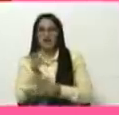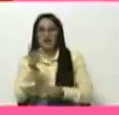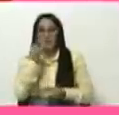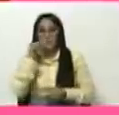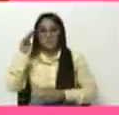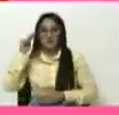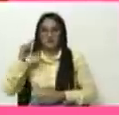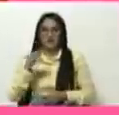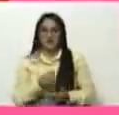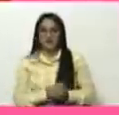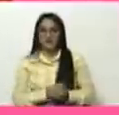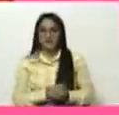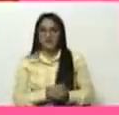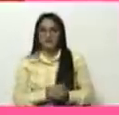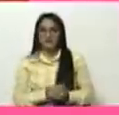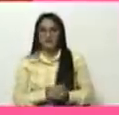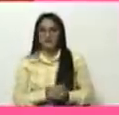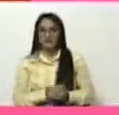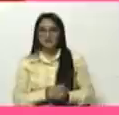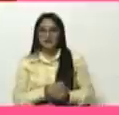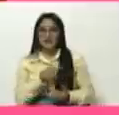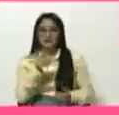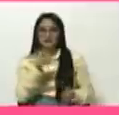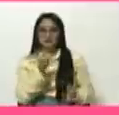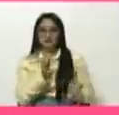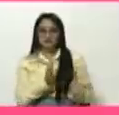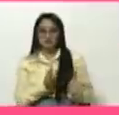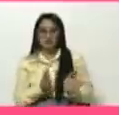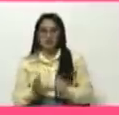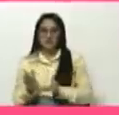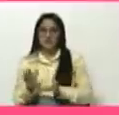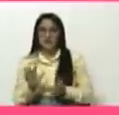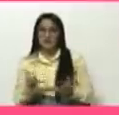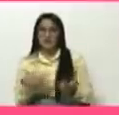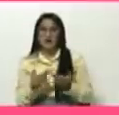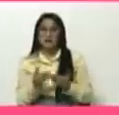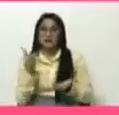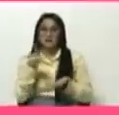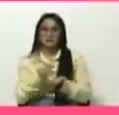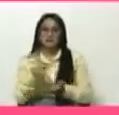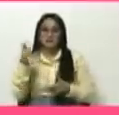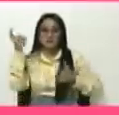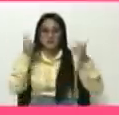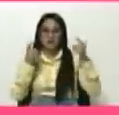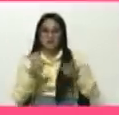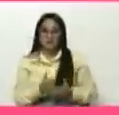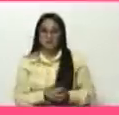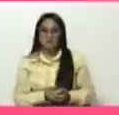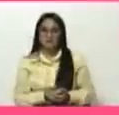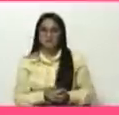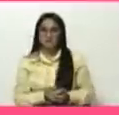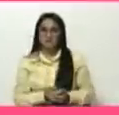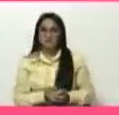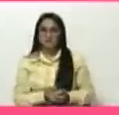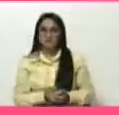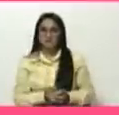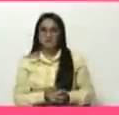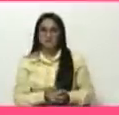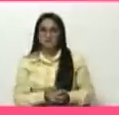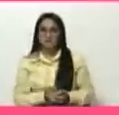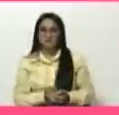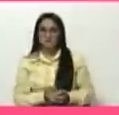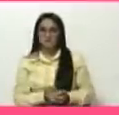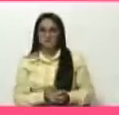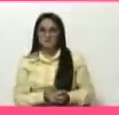Pero esto fue bien planificado. Eso se acabó hasta que llegó el comandante Chávez, pues. Se acabó. Por eso